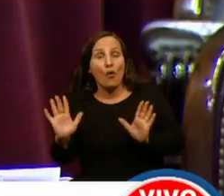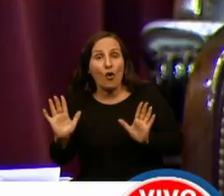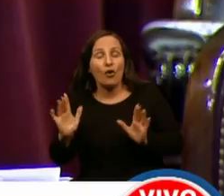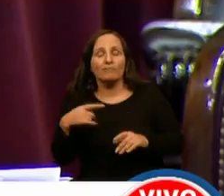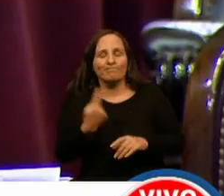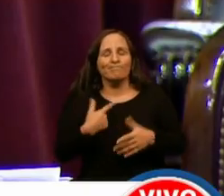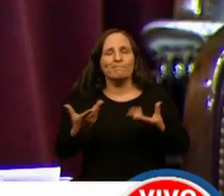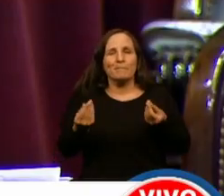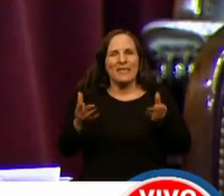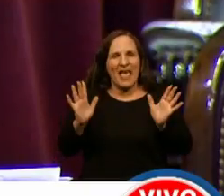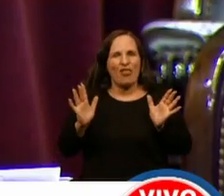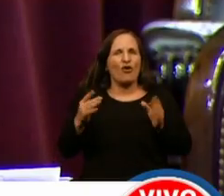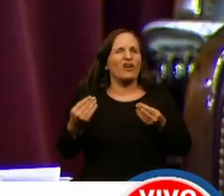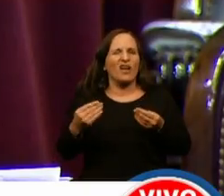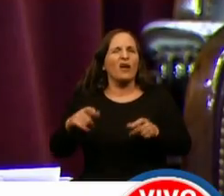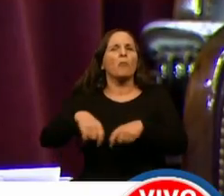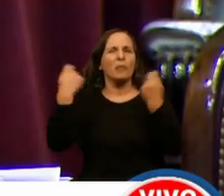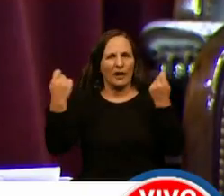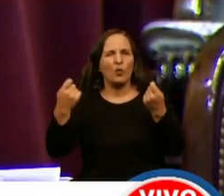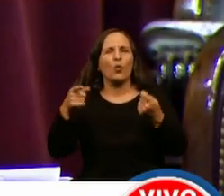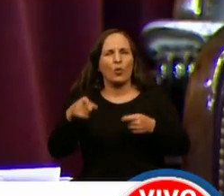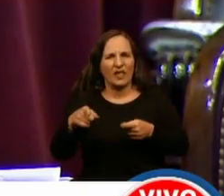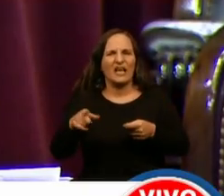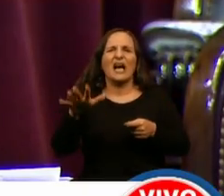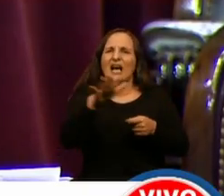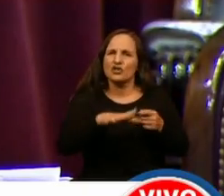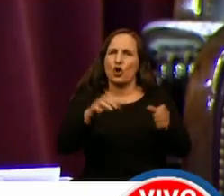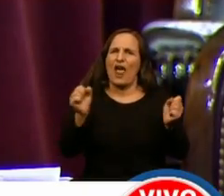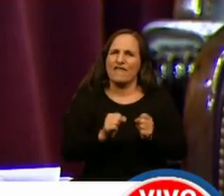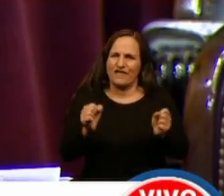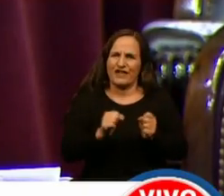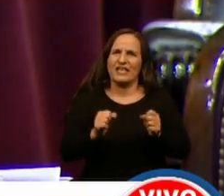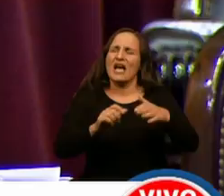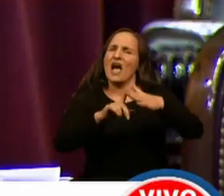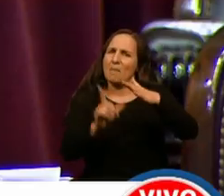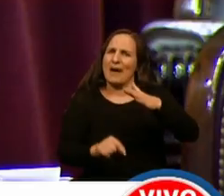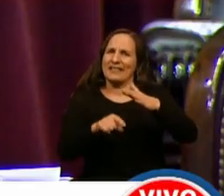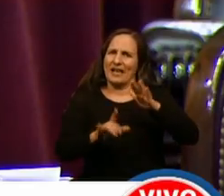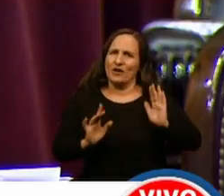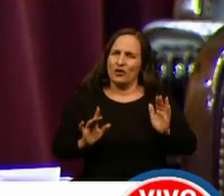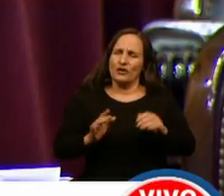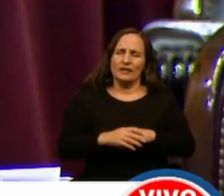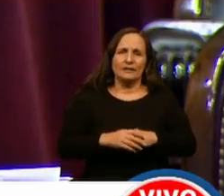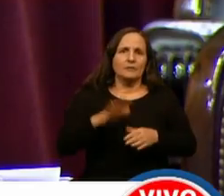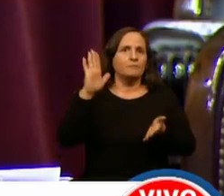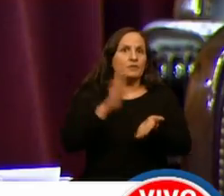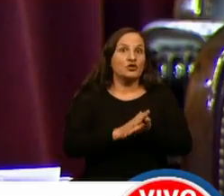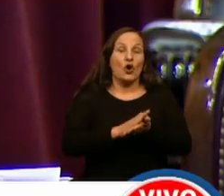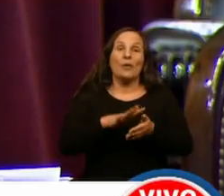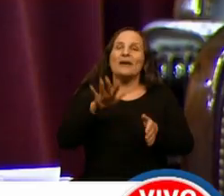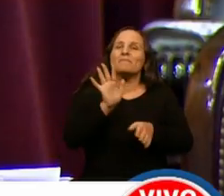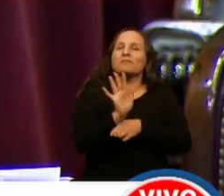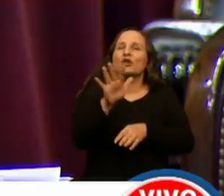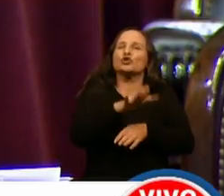que tenemos y es perjudicando a los que realmente están en una zona fría en una zona patagónica y sobre eso sobre zona fría